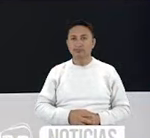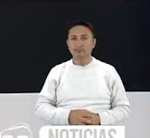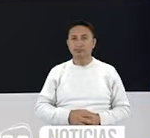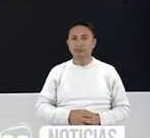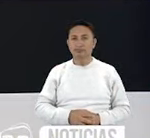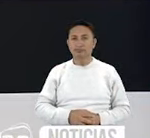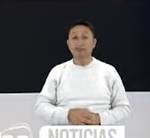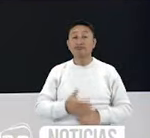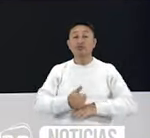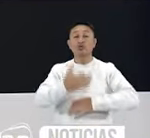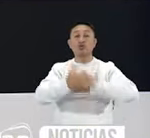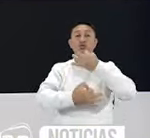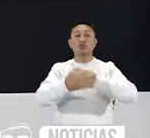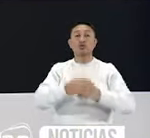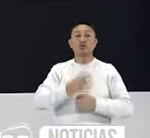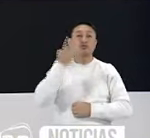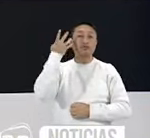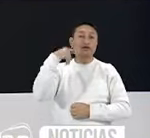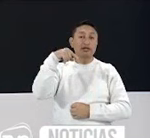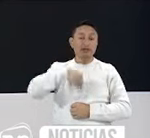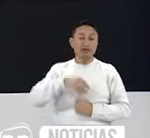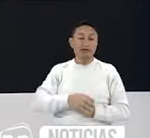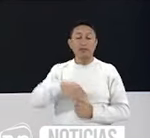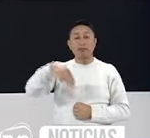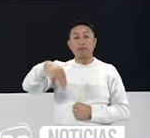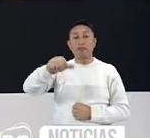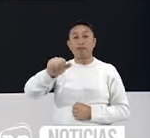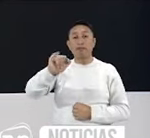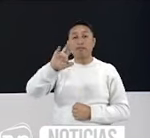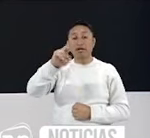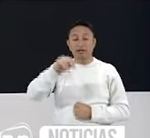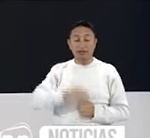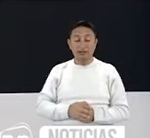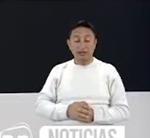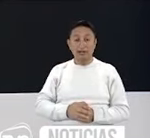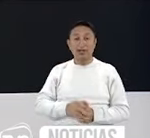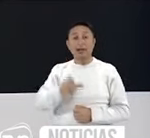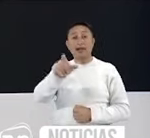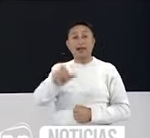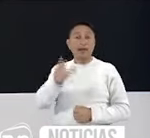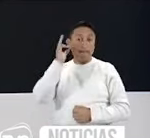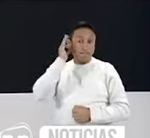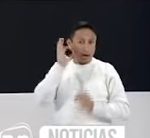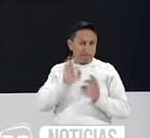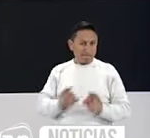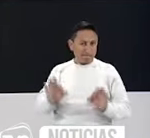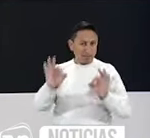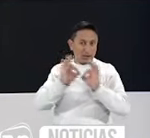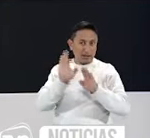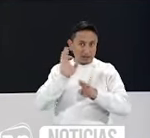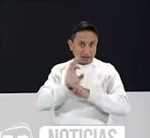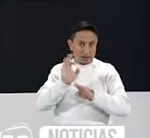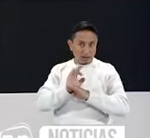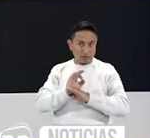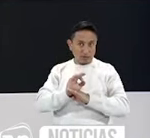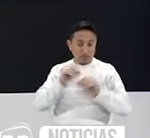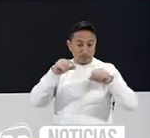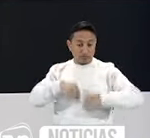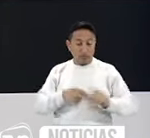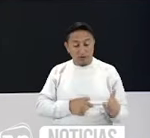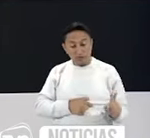fijó fecha para que Mayra Salazar, una de las piezas claves del caso Metástasis y Purga, rinda